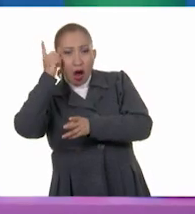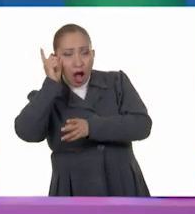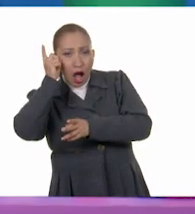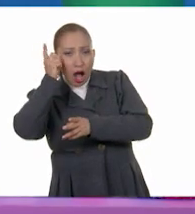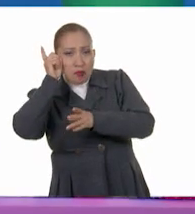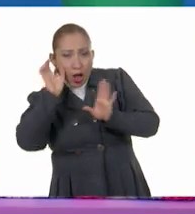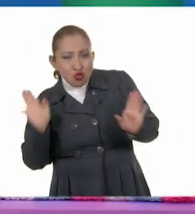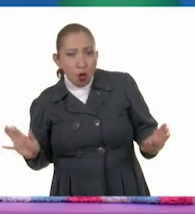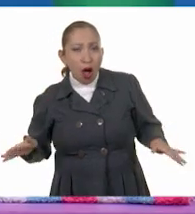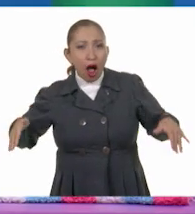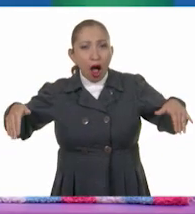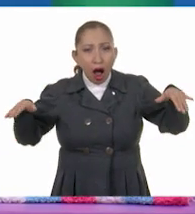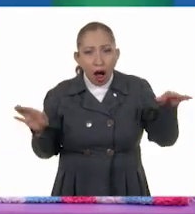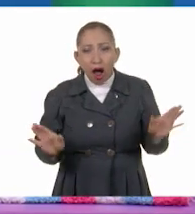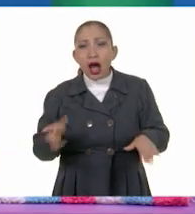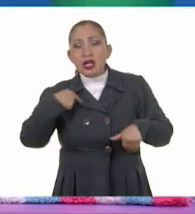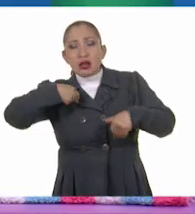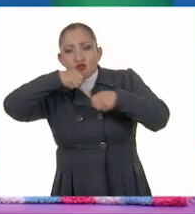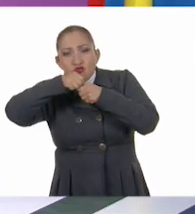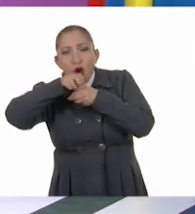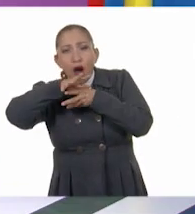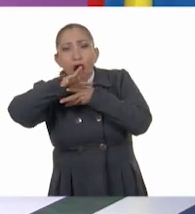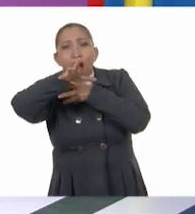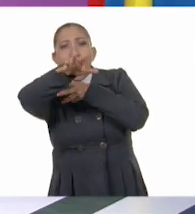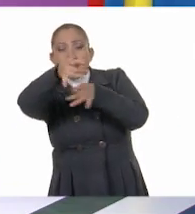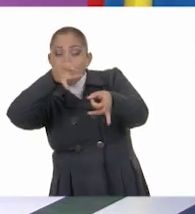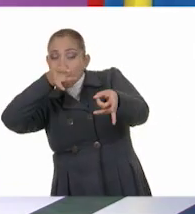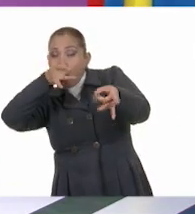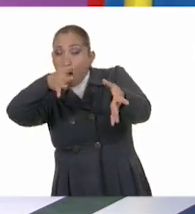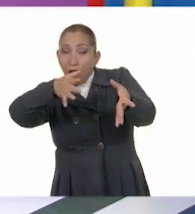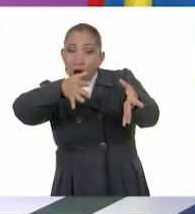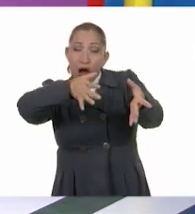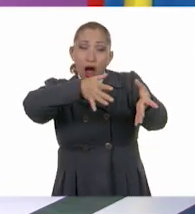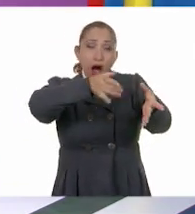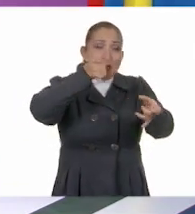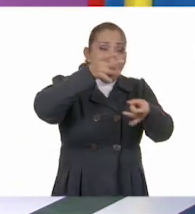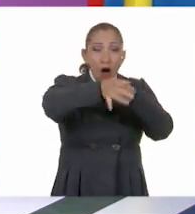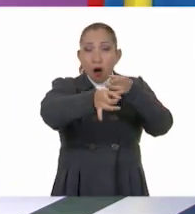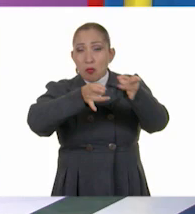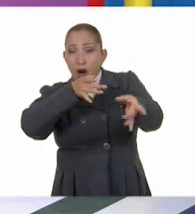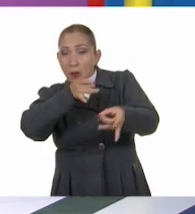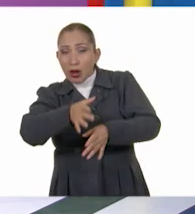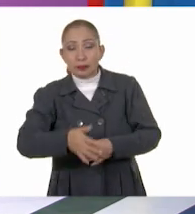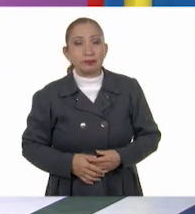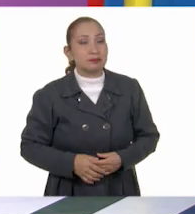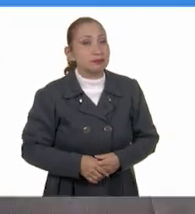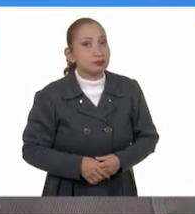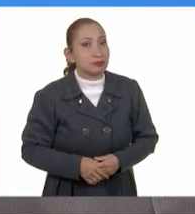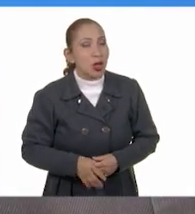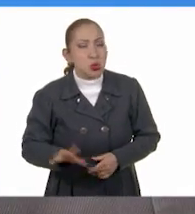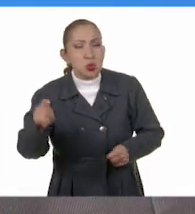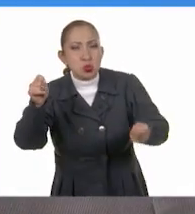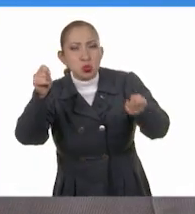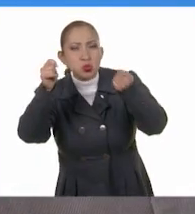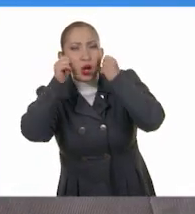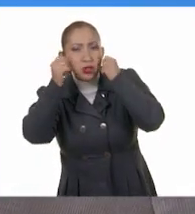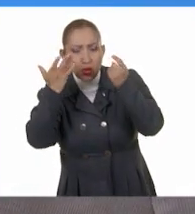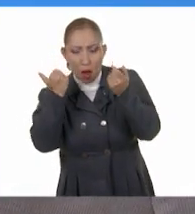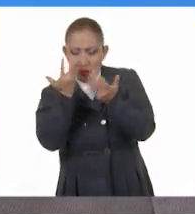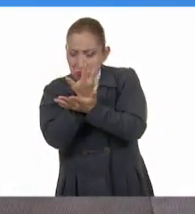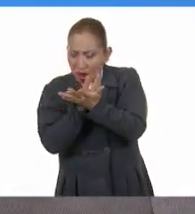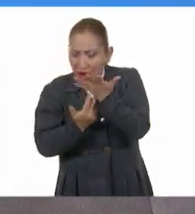cazar dragones con nuestro arco que dispara flechas de fuego. ¡Piu, piu, piu, piu, piu! Y no importa que yo no tenga